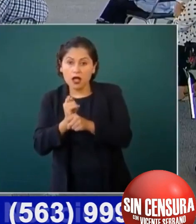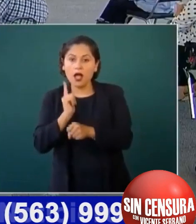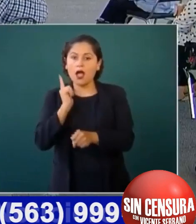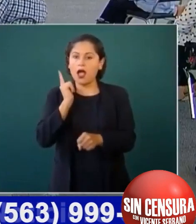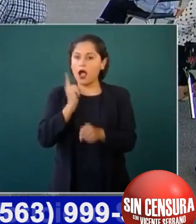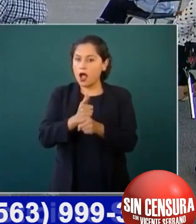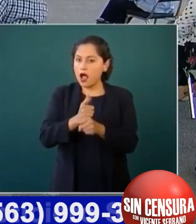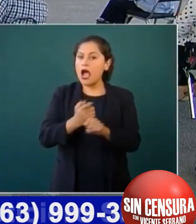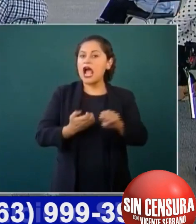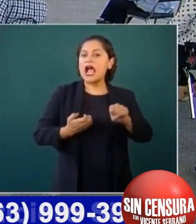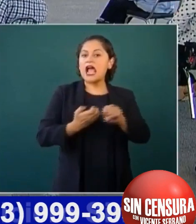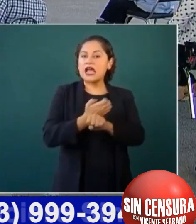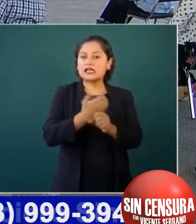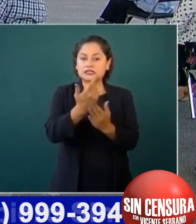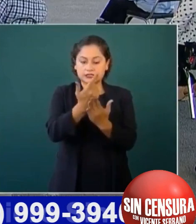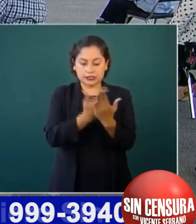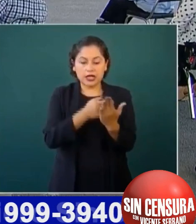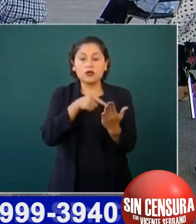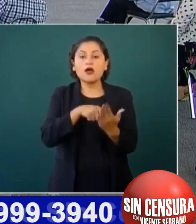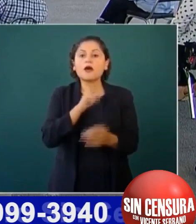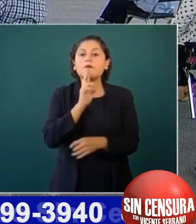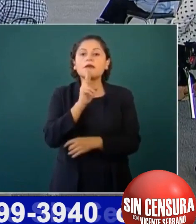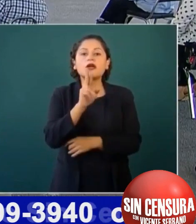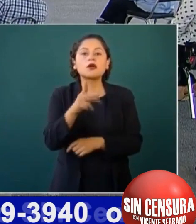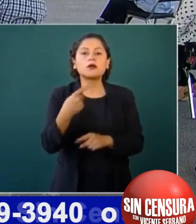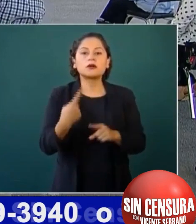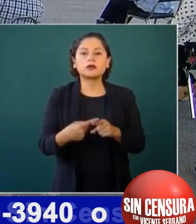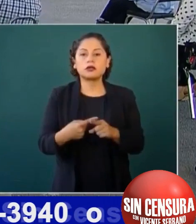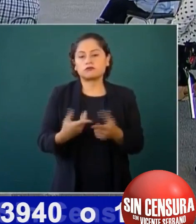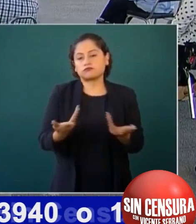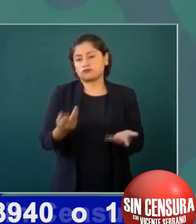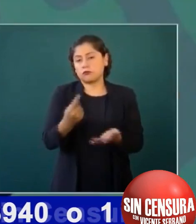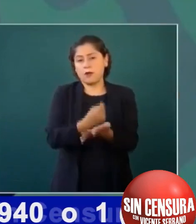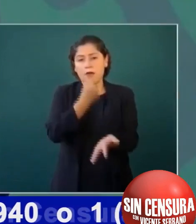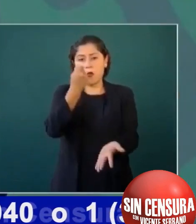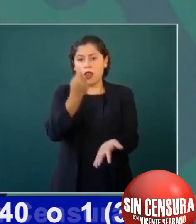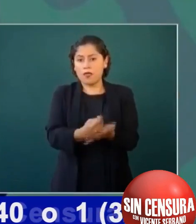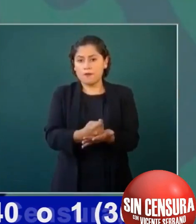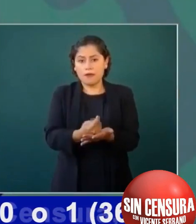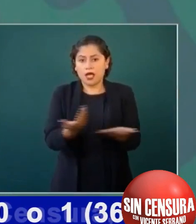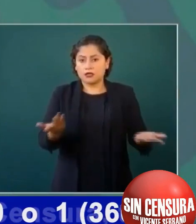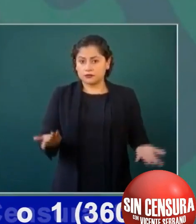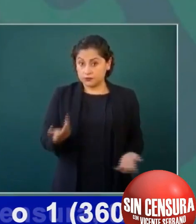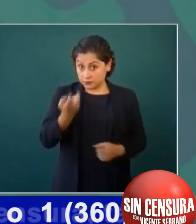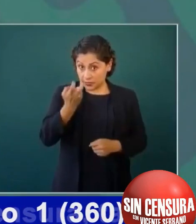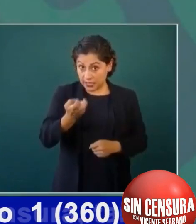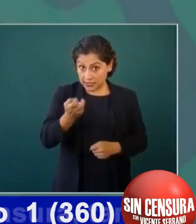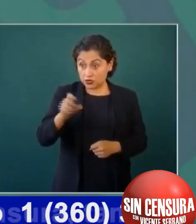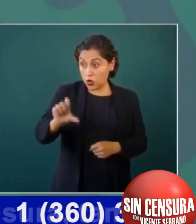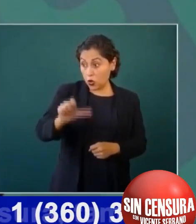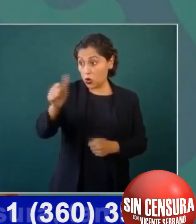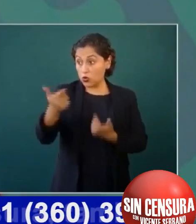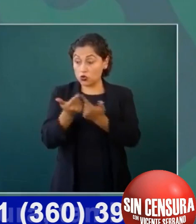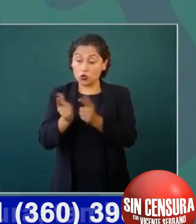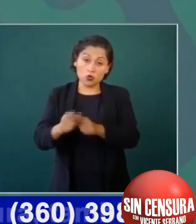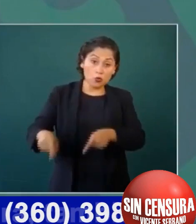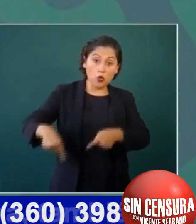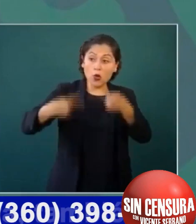es precisamente Tamaulipas. Pues esto tiene a nuestros adversarios muy inquietos y preocupados. Pero no solo